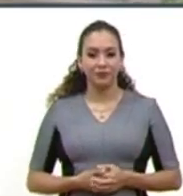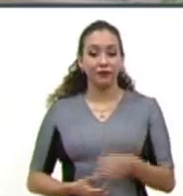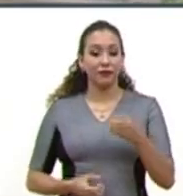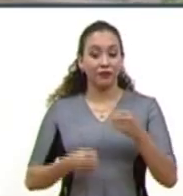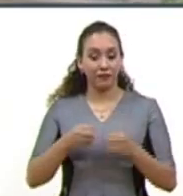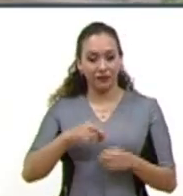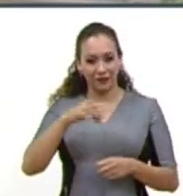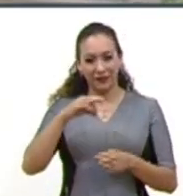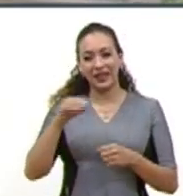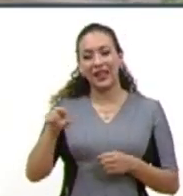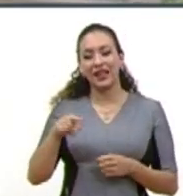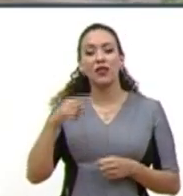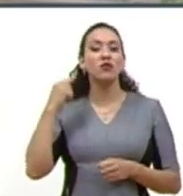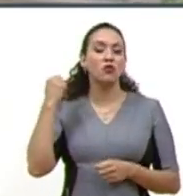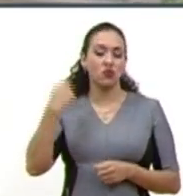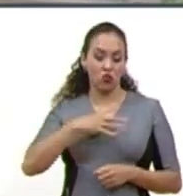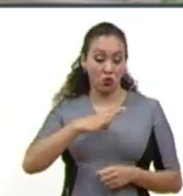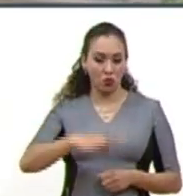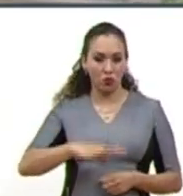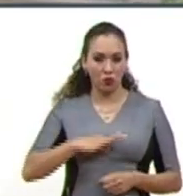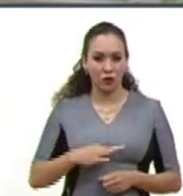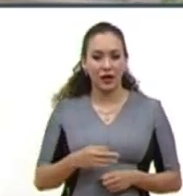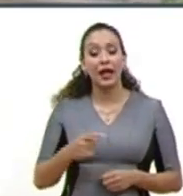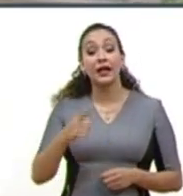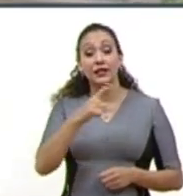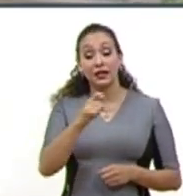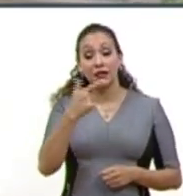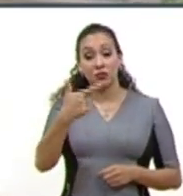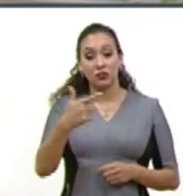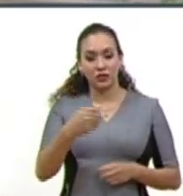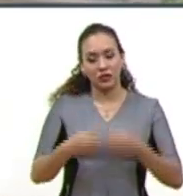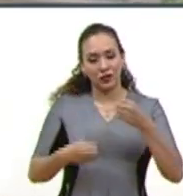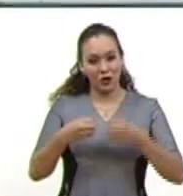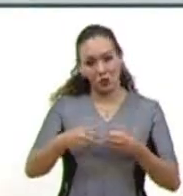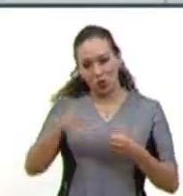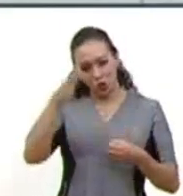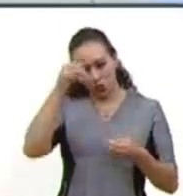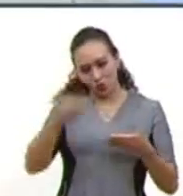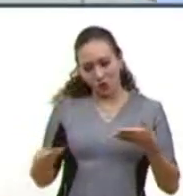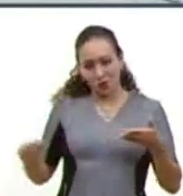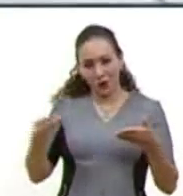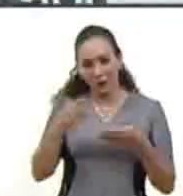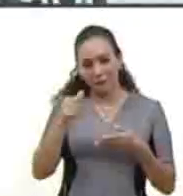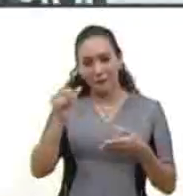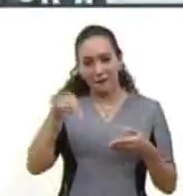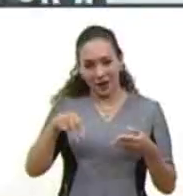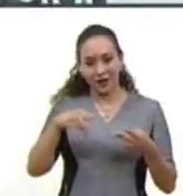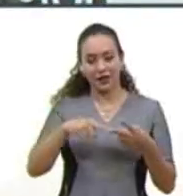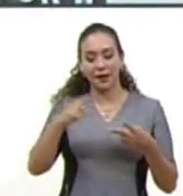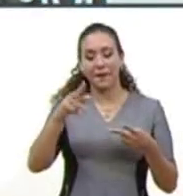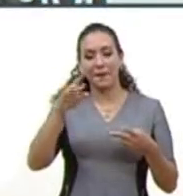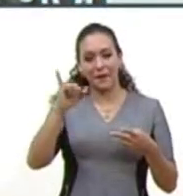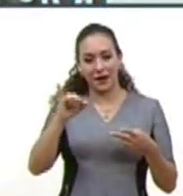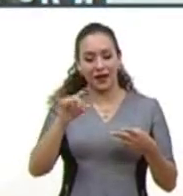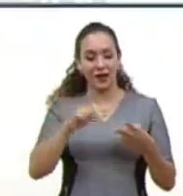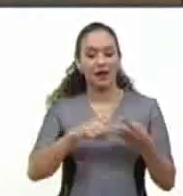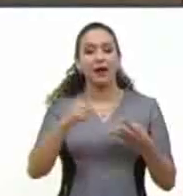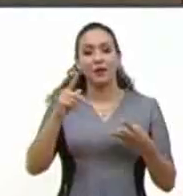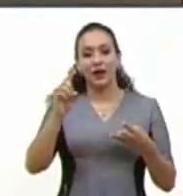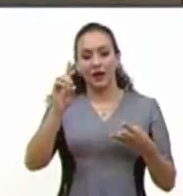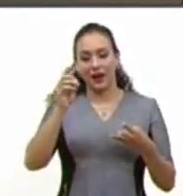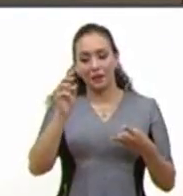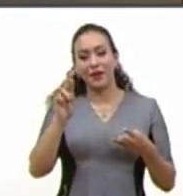Regional Toluca determinó desechar 107 juicios de inconformidad promovidos por el PAN, PRI y PRD, impugnando los